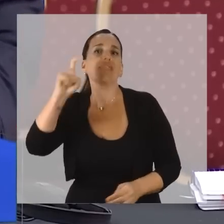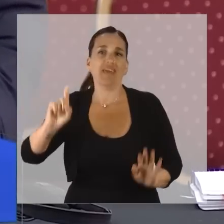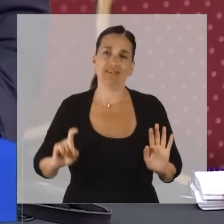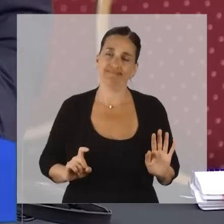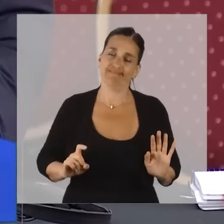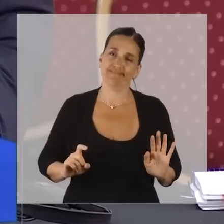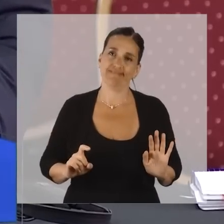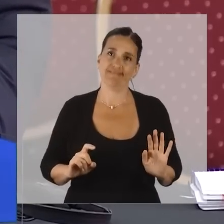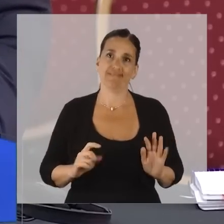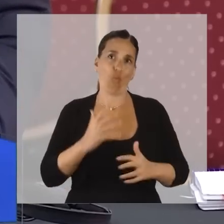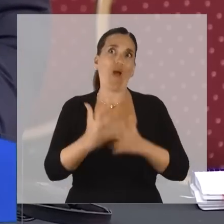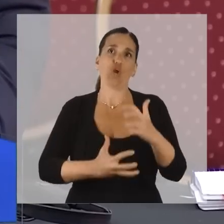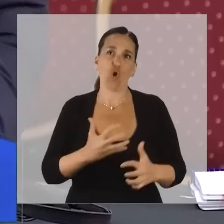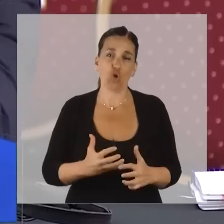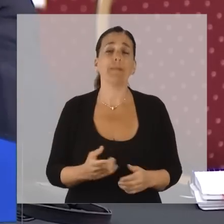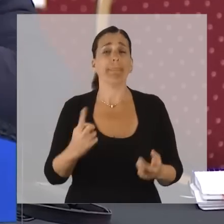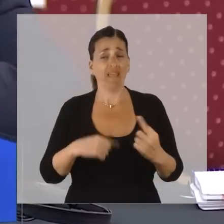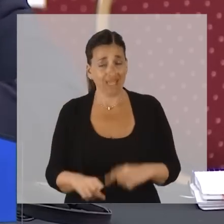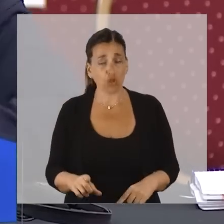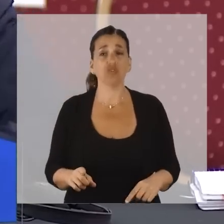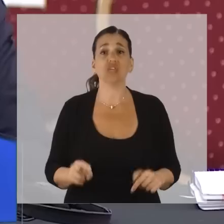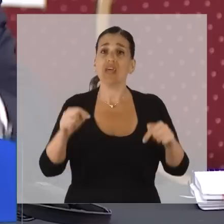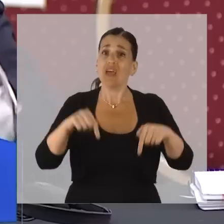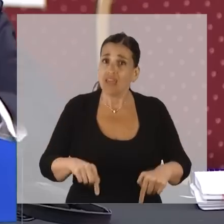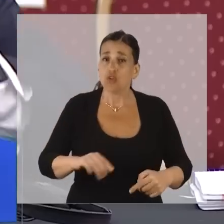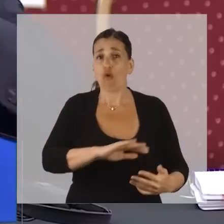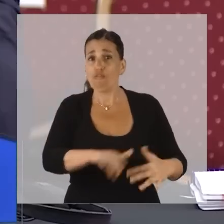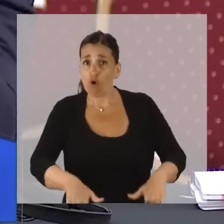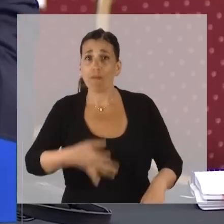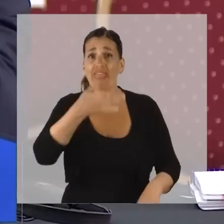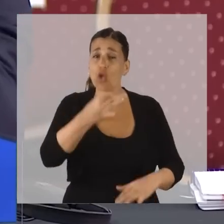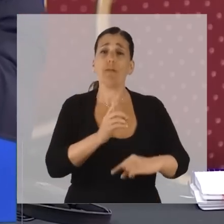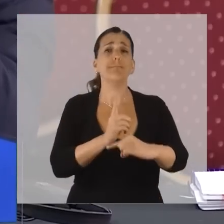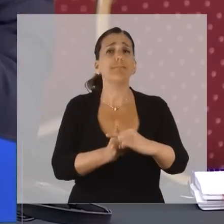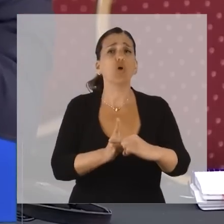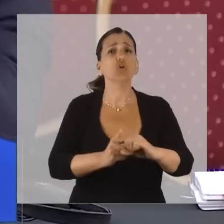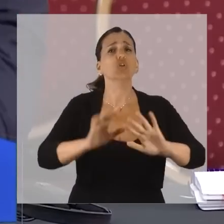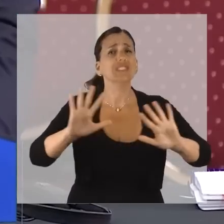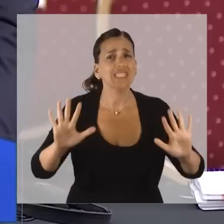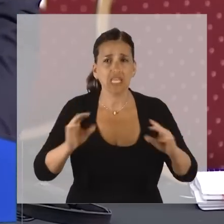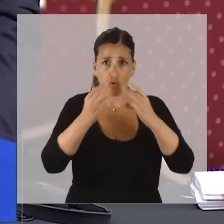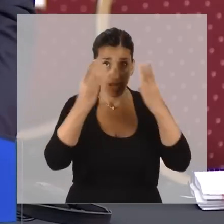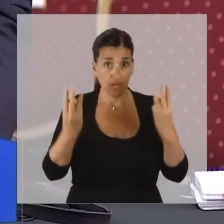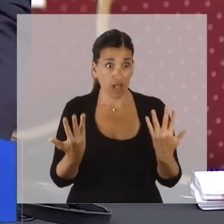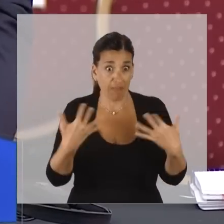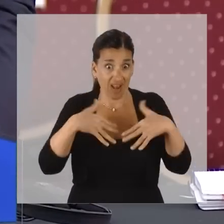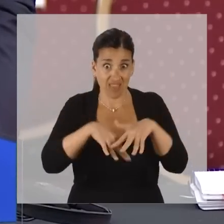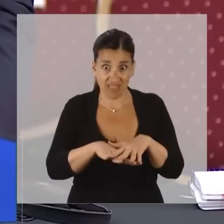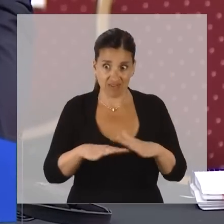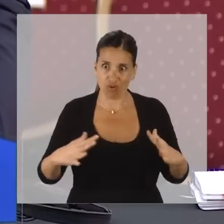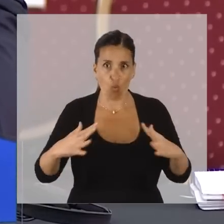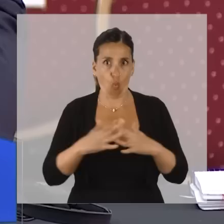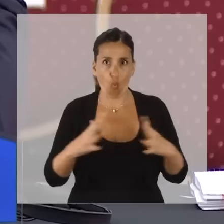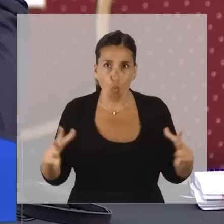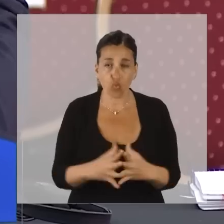el perfil ideológico y y entiéndase esto que una visión positiva de de